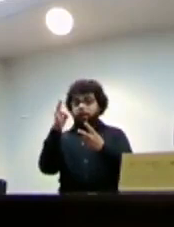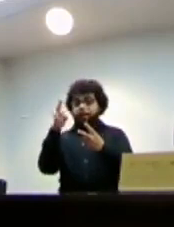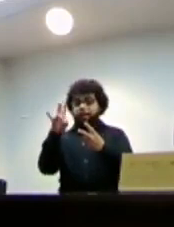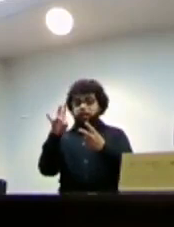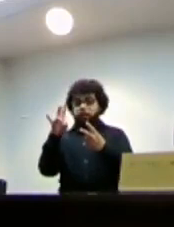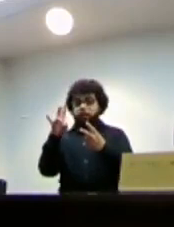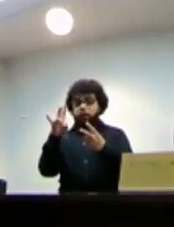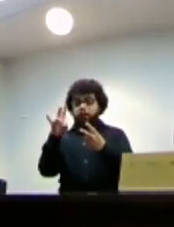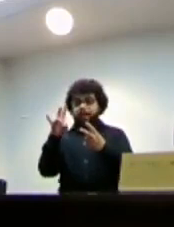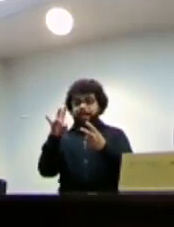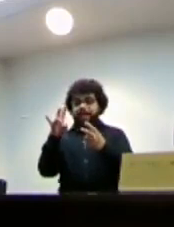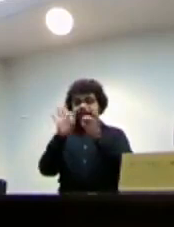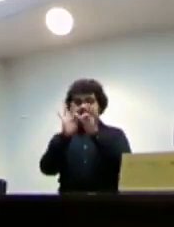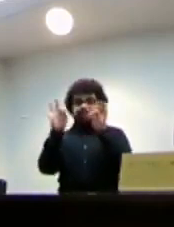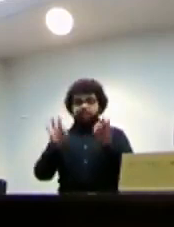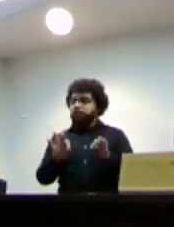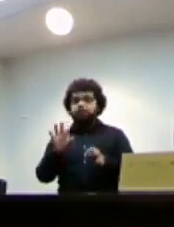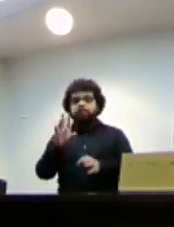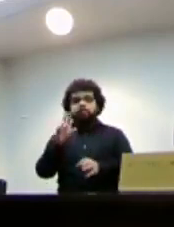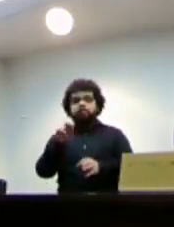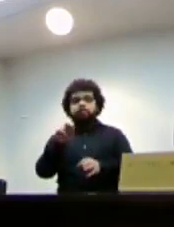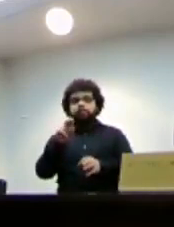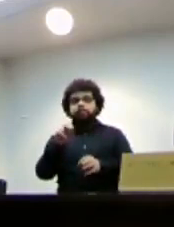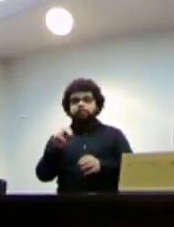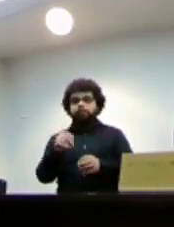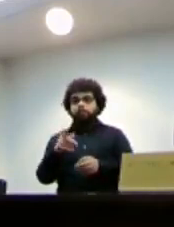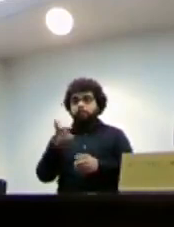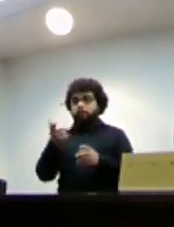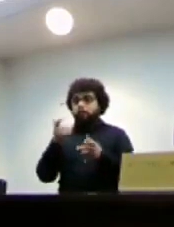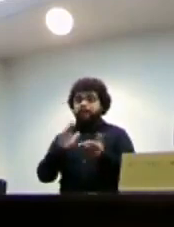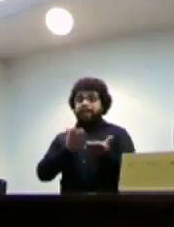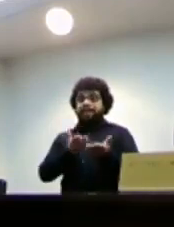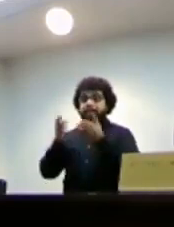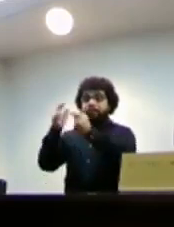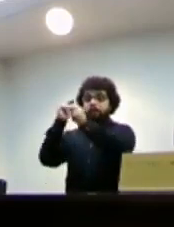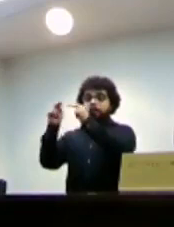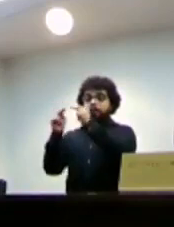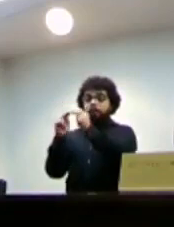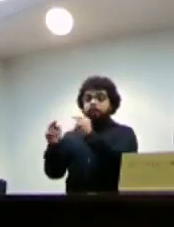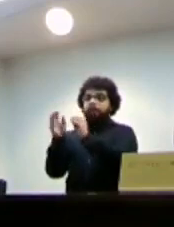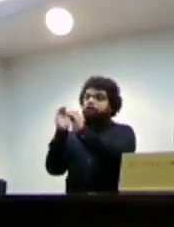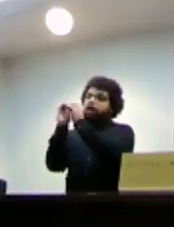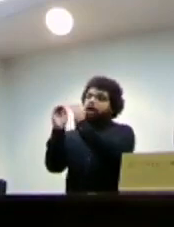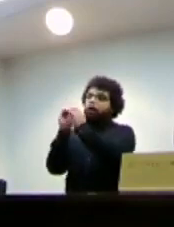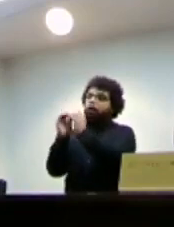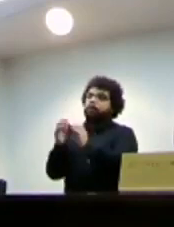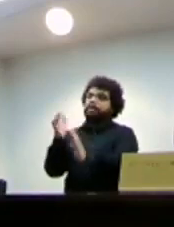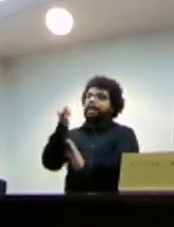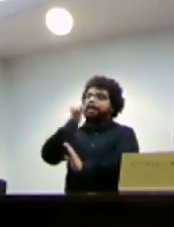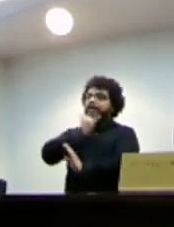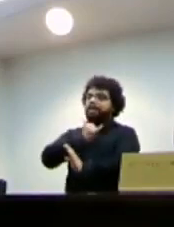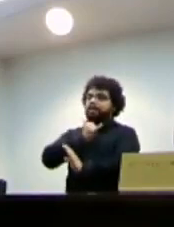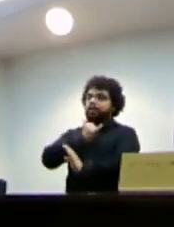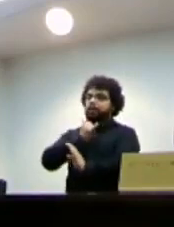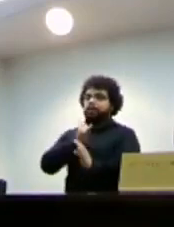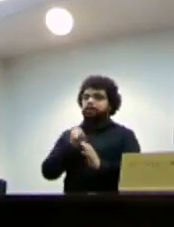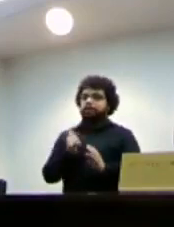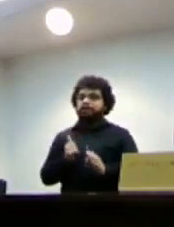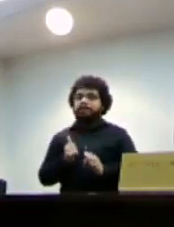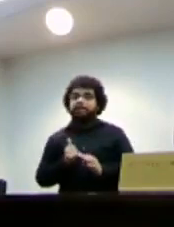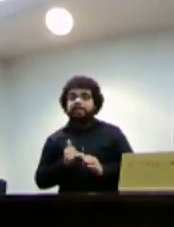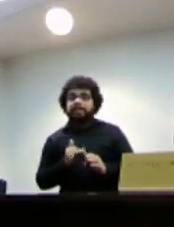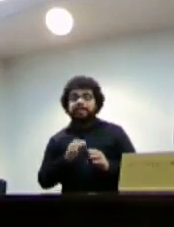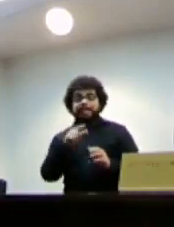están presentando, lo que le presentaron al negociado es un ajuste. Sí, pero el error que ellos cometieron. La tarifa provee